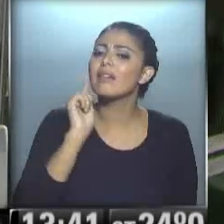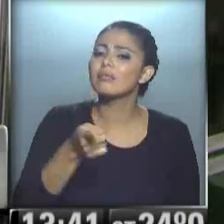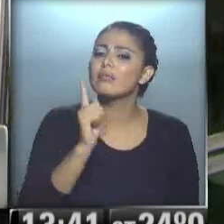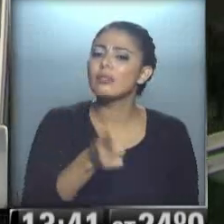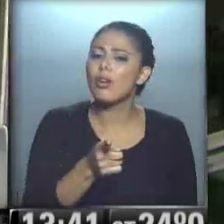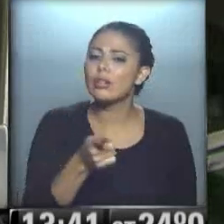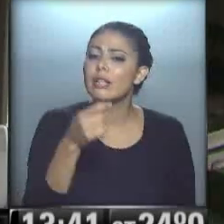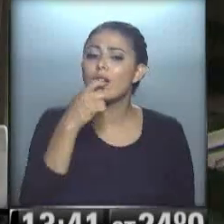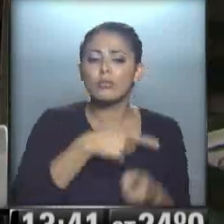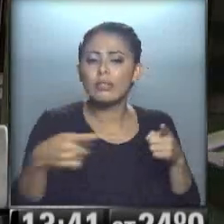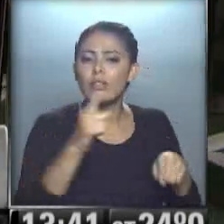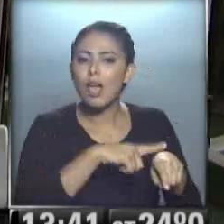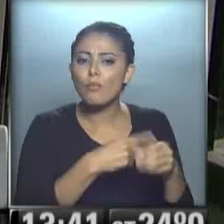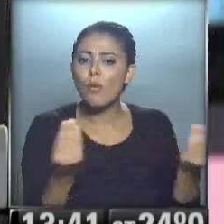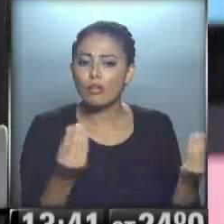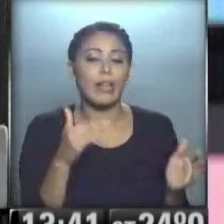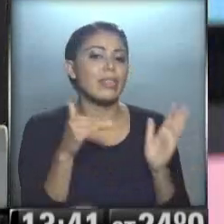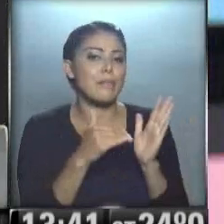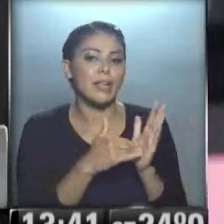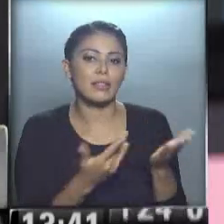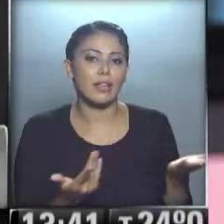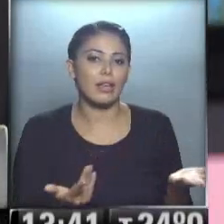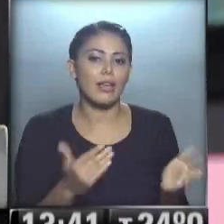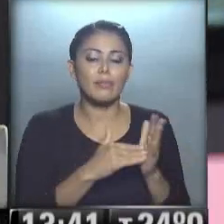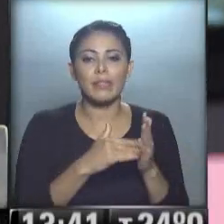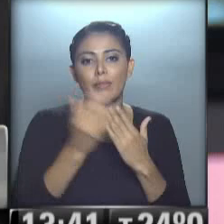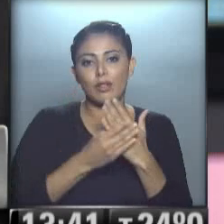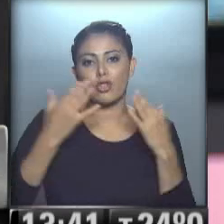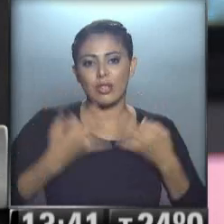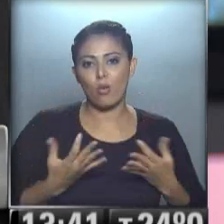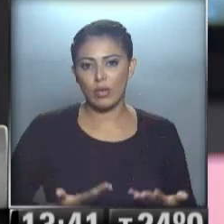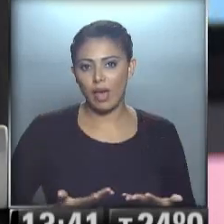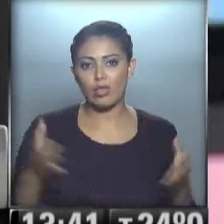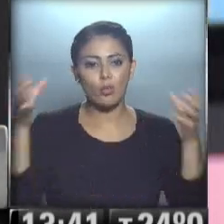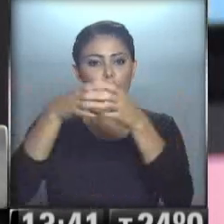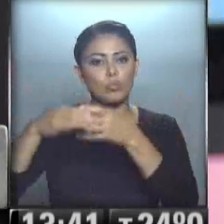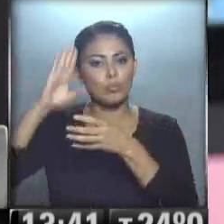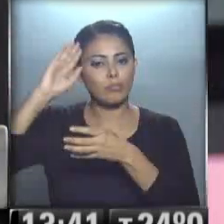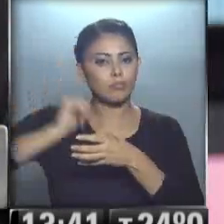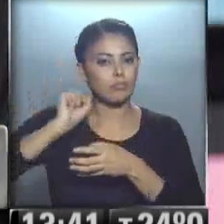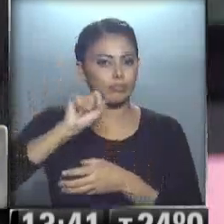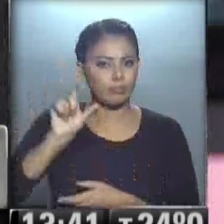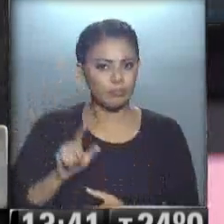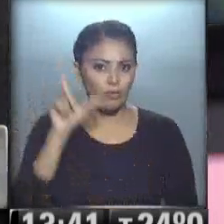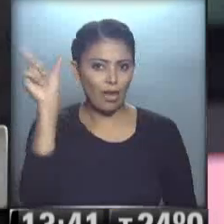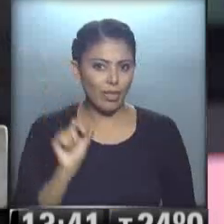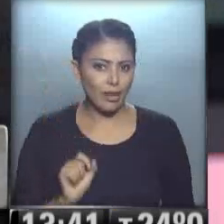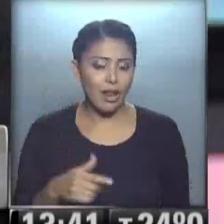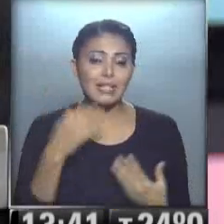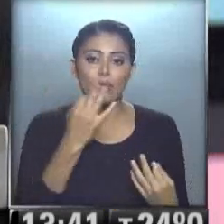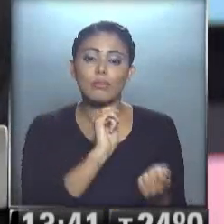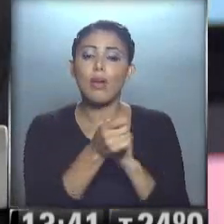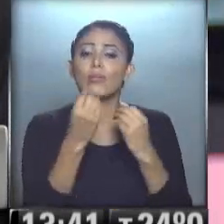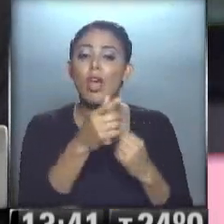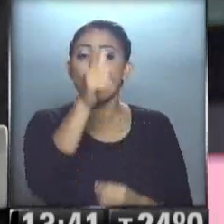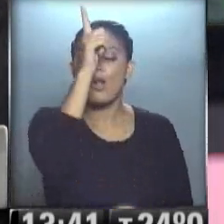Durante este tiempo cuánto tiempo van a estar dependen obviamente del Ministerio de seguridad son fuerzas federales en ese sentido habrá un traspaso porque hay